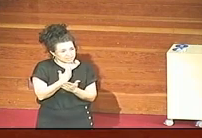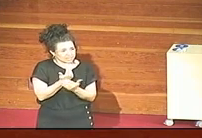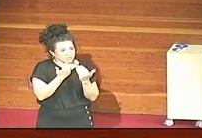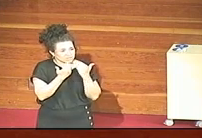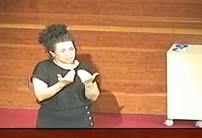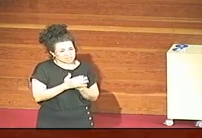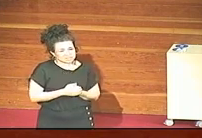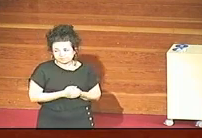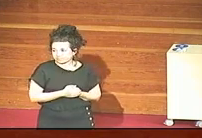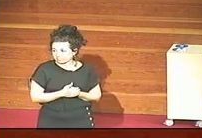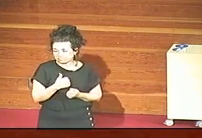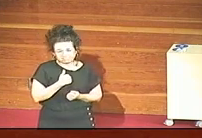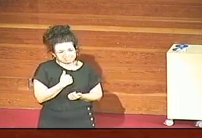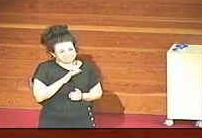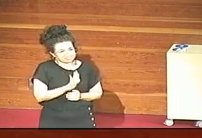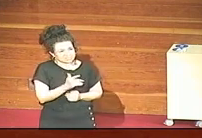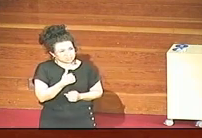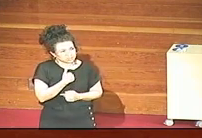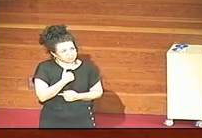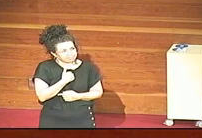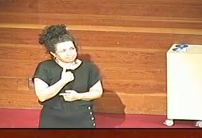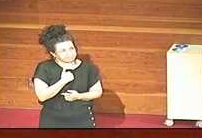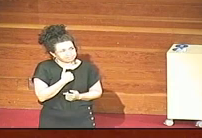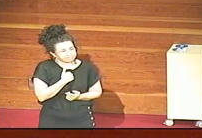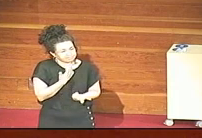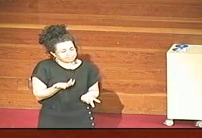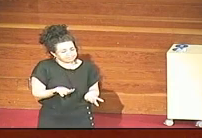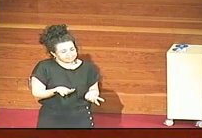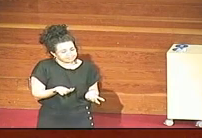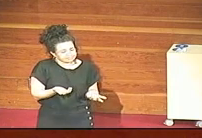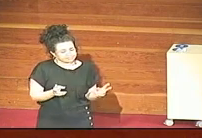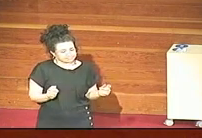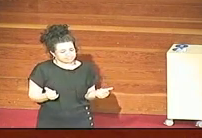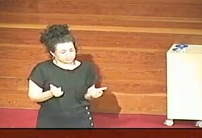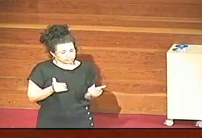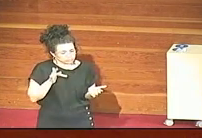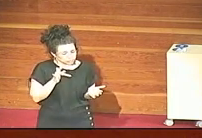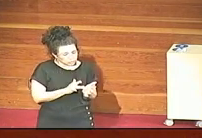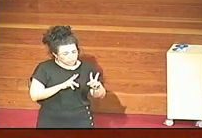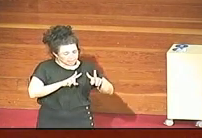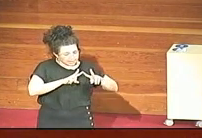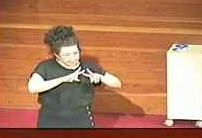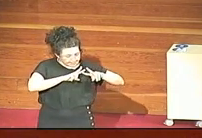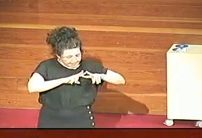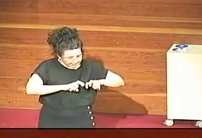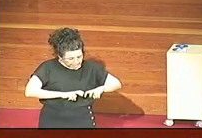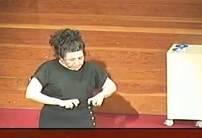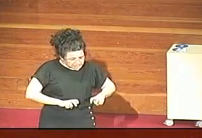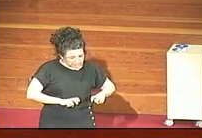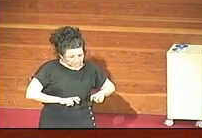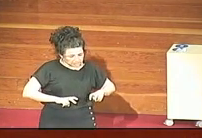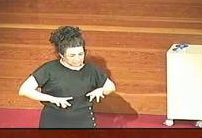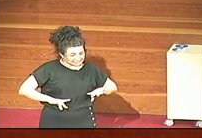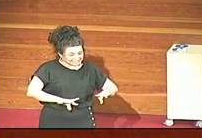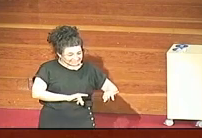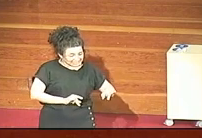pero yo me pregunto qué se va a hacer va a ver de investigación de cómo ganar las tierras que